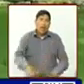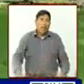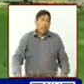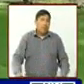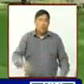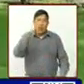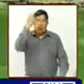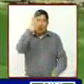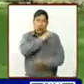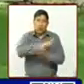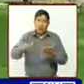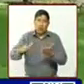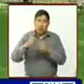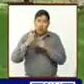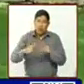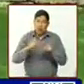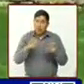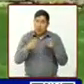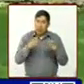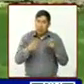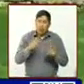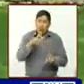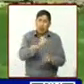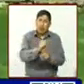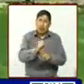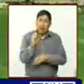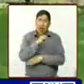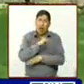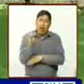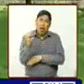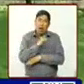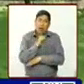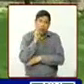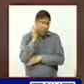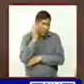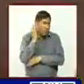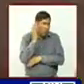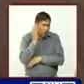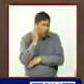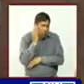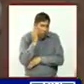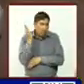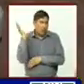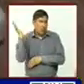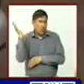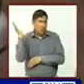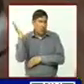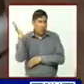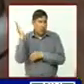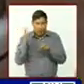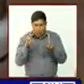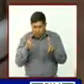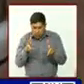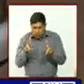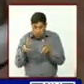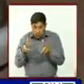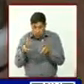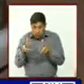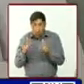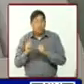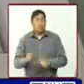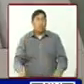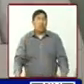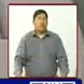calle. Durante 2 semanas, diferentes operativos lograron dar con el vehículo sospechoso, el cual se identificó mediante cámaras de